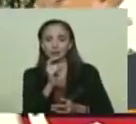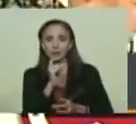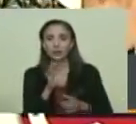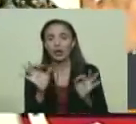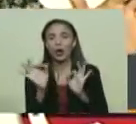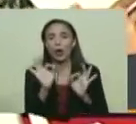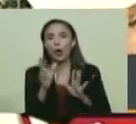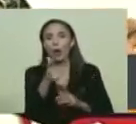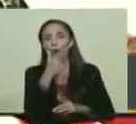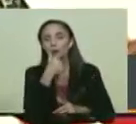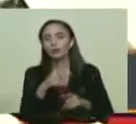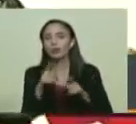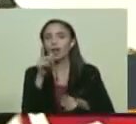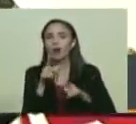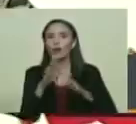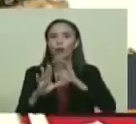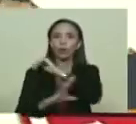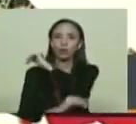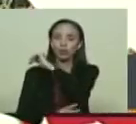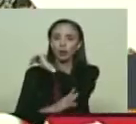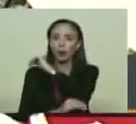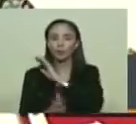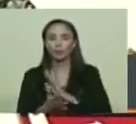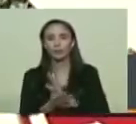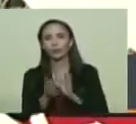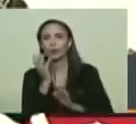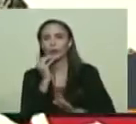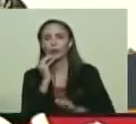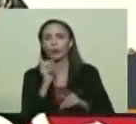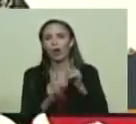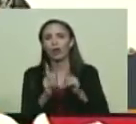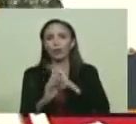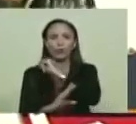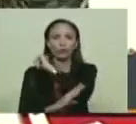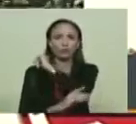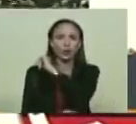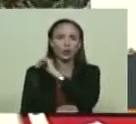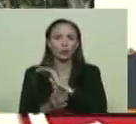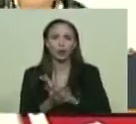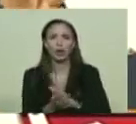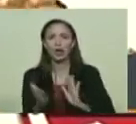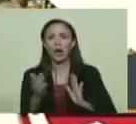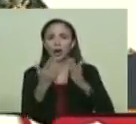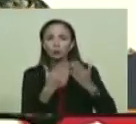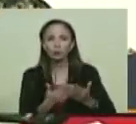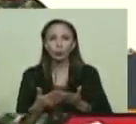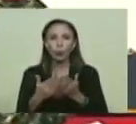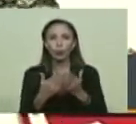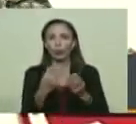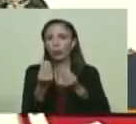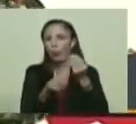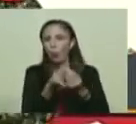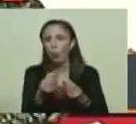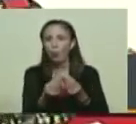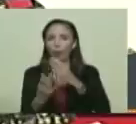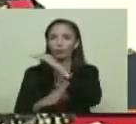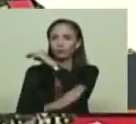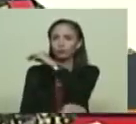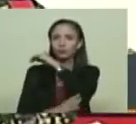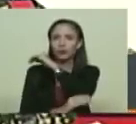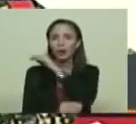la estafa, por ejemplo. Los estafadores, en esencia, así lo han estudiado los